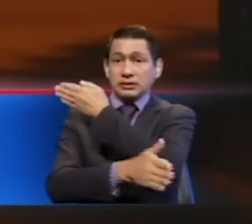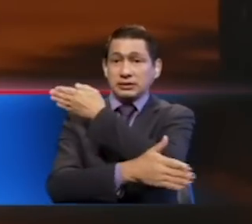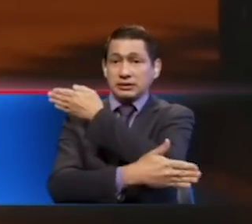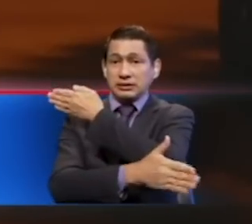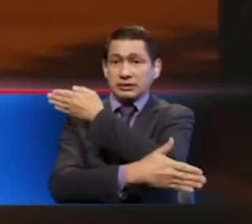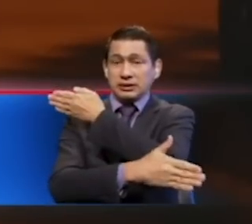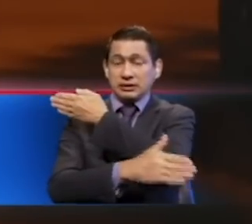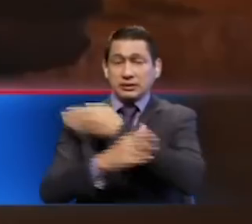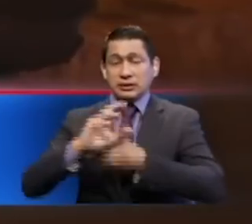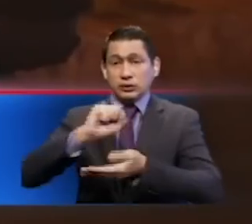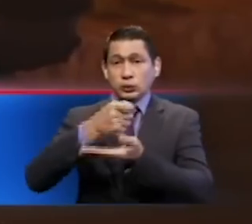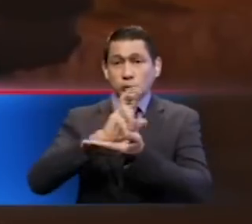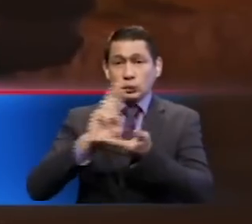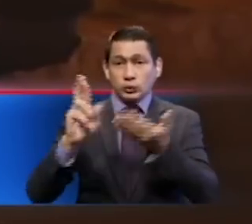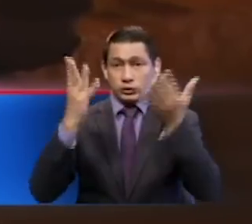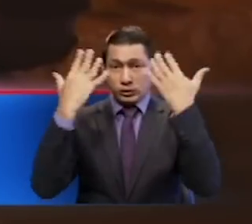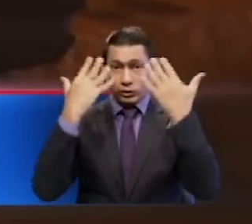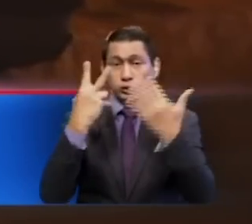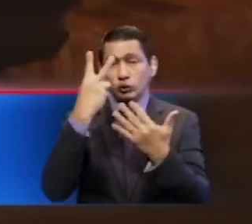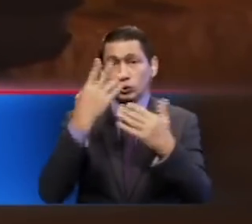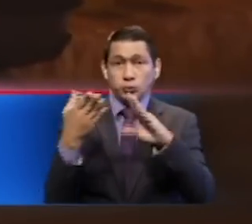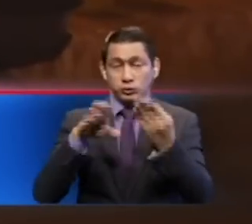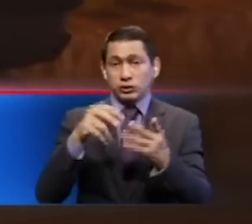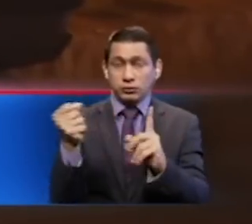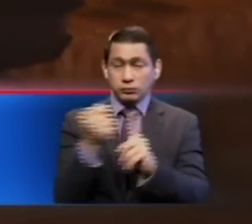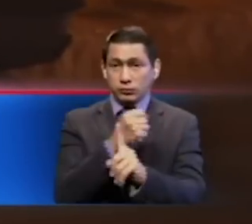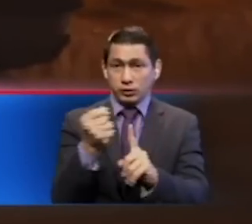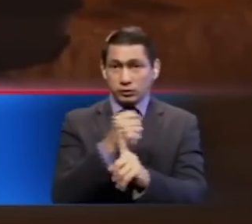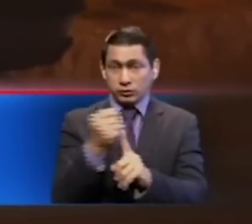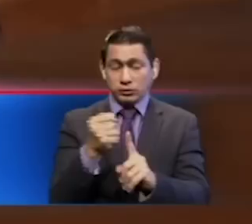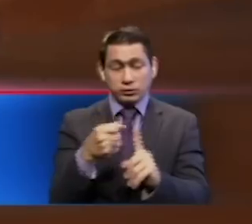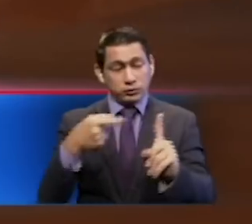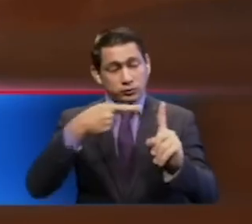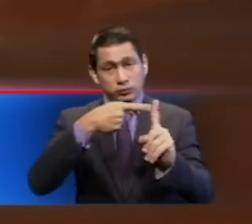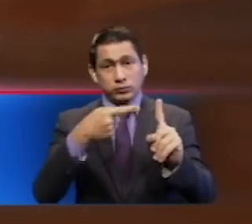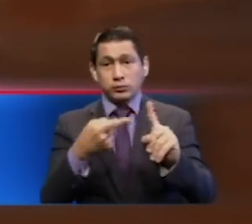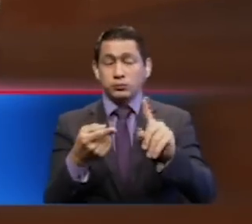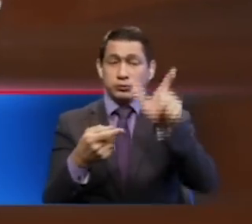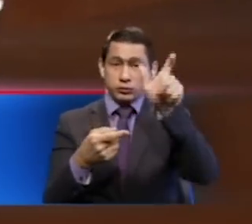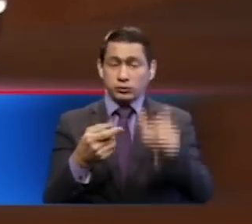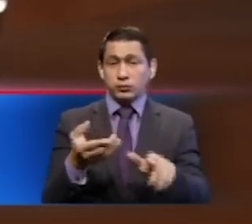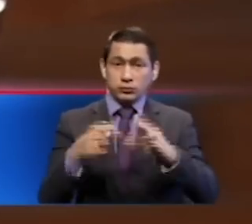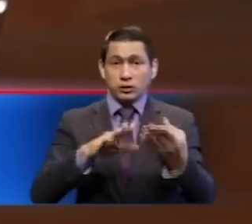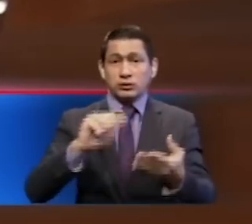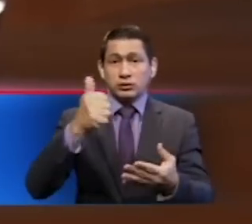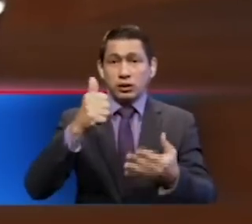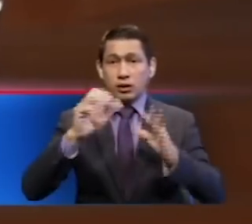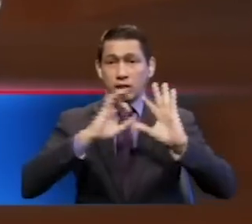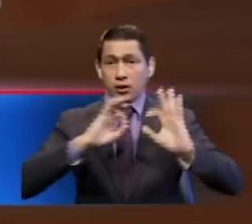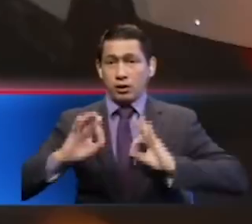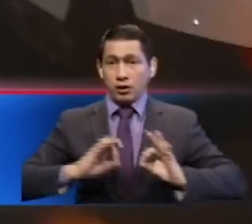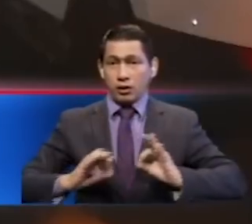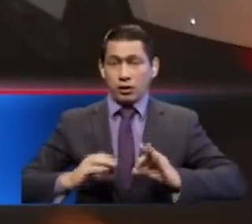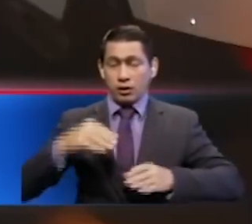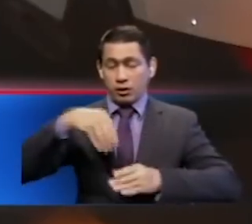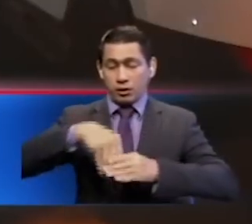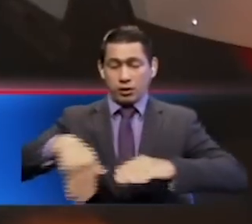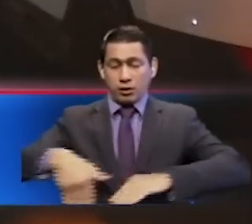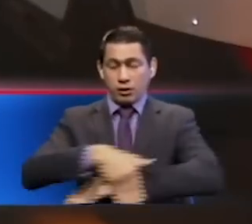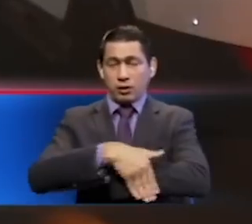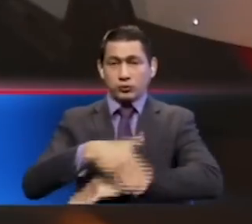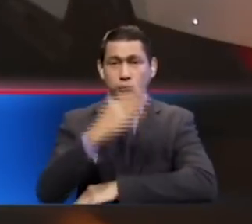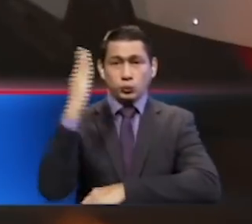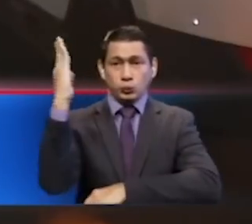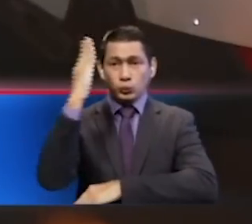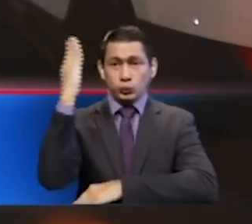ciudad, ocurrieron otras 2 muertes violentas. Un hombre fue asesinado con más de 10 disparos en la calle Tulcán,